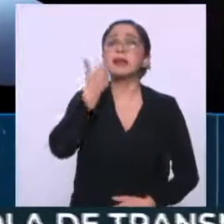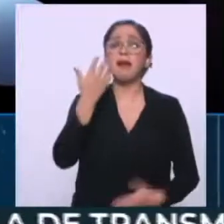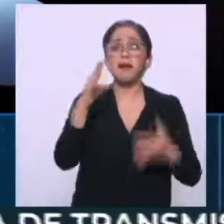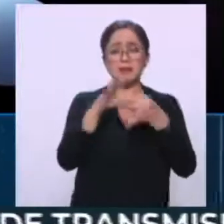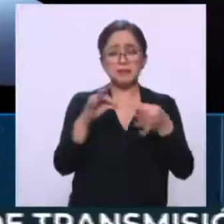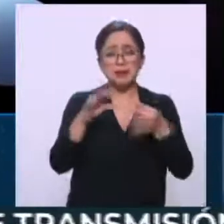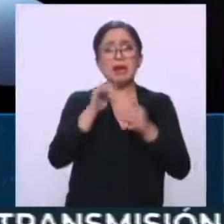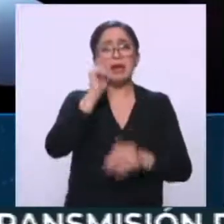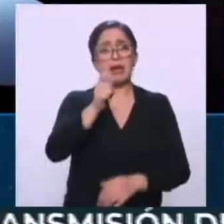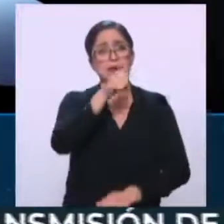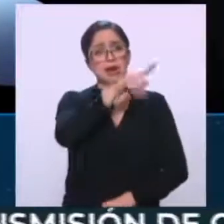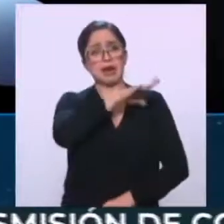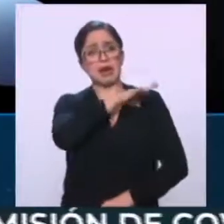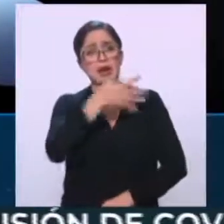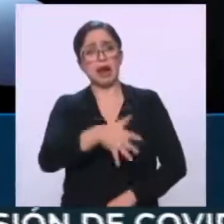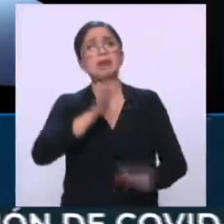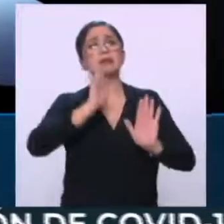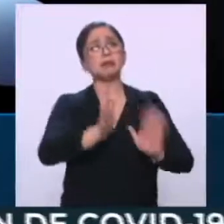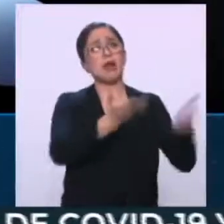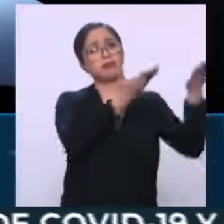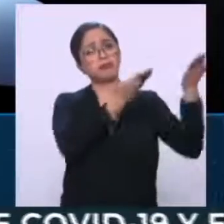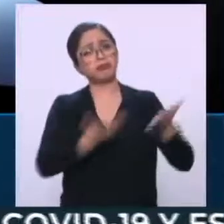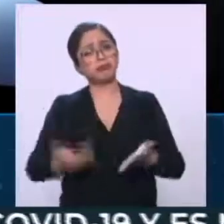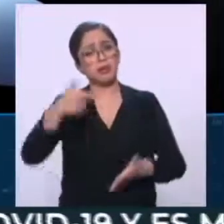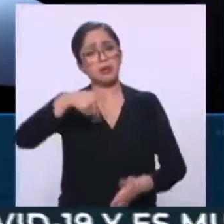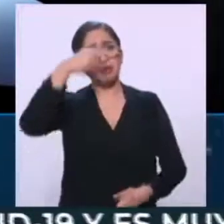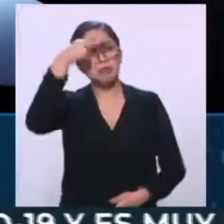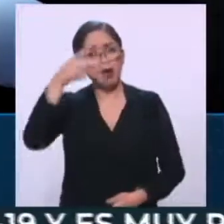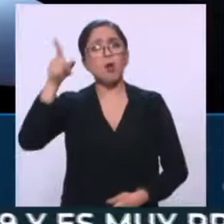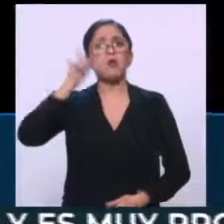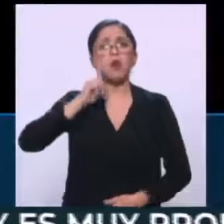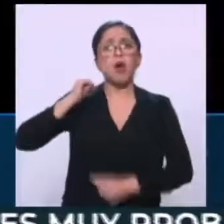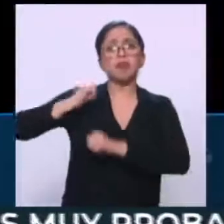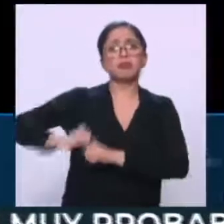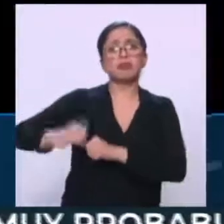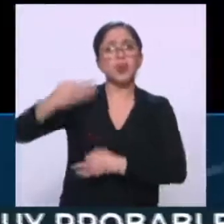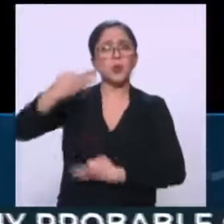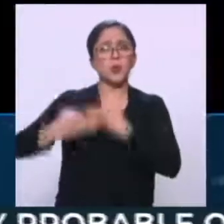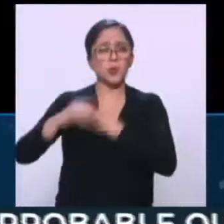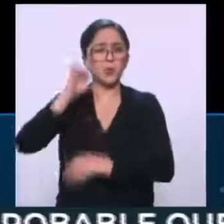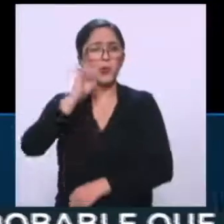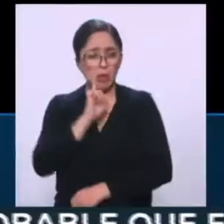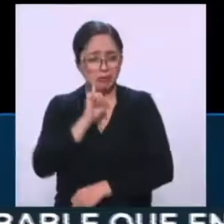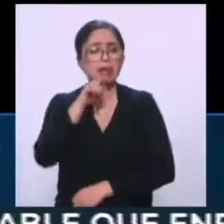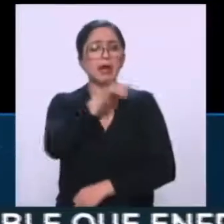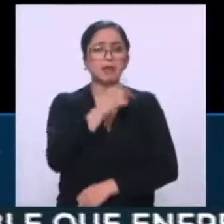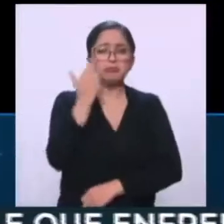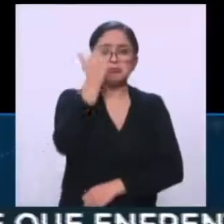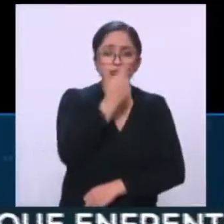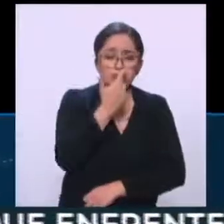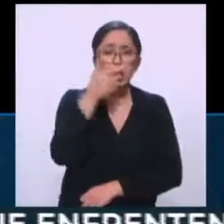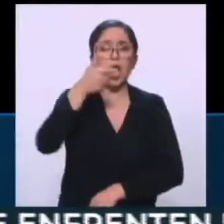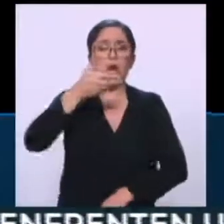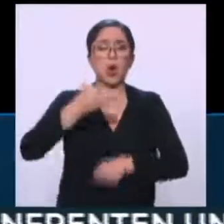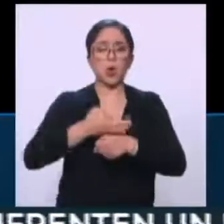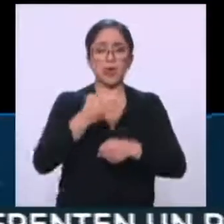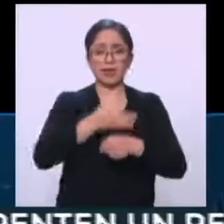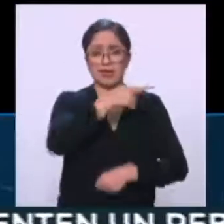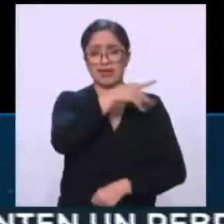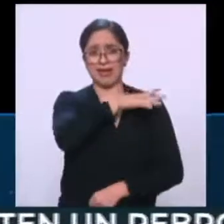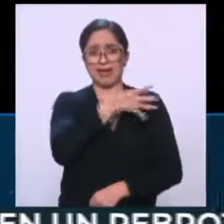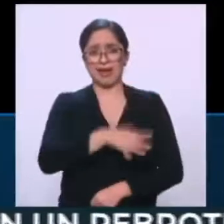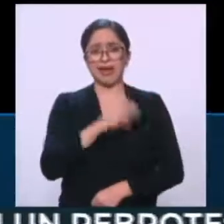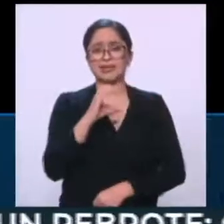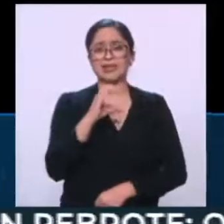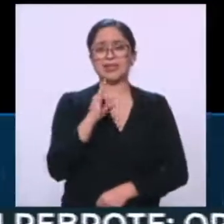ha sido entregado a México y bueno, Cienfuegos ya se encuentra en estos momentos en territorio mexicano. Y bueno, con